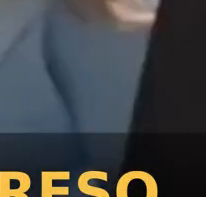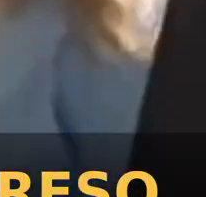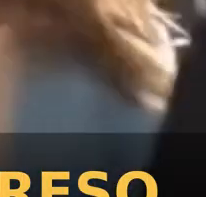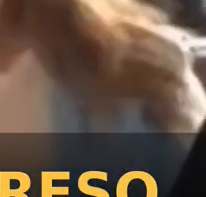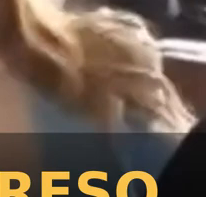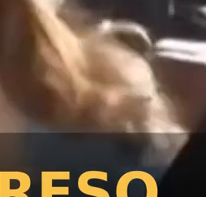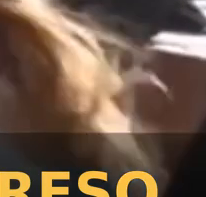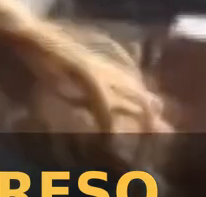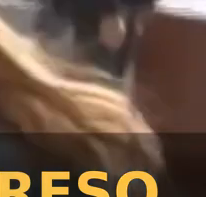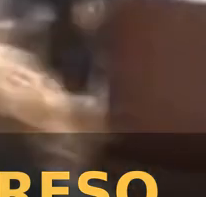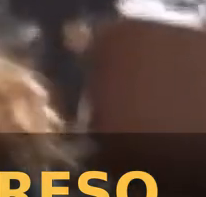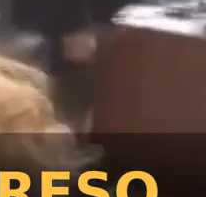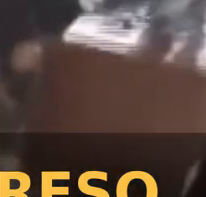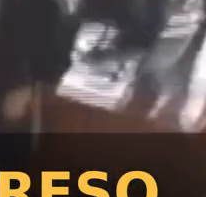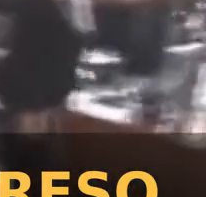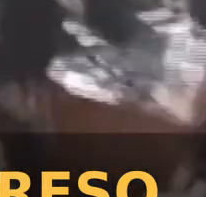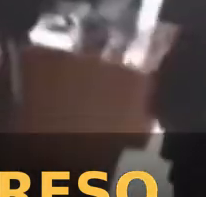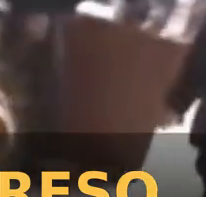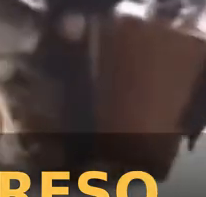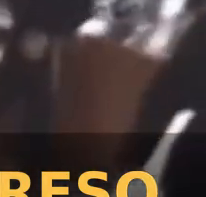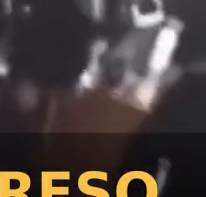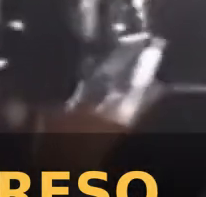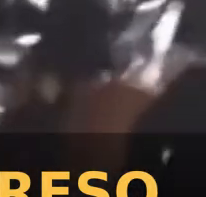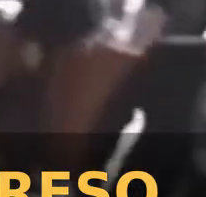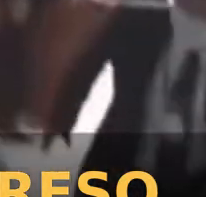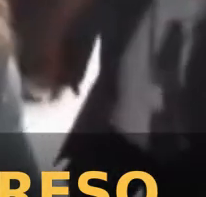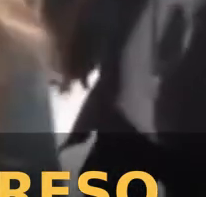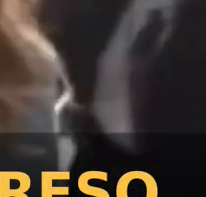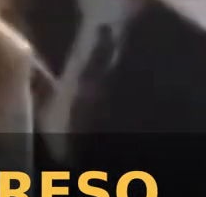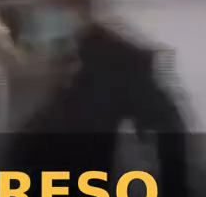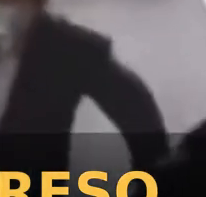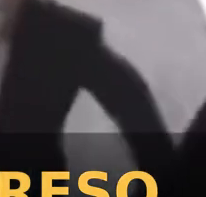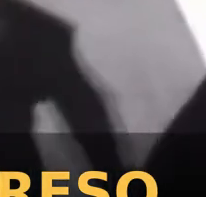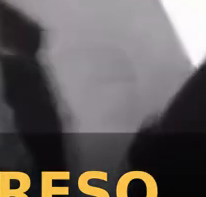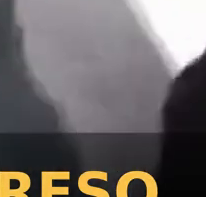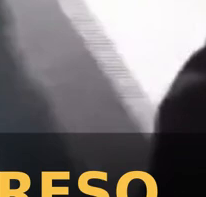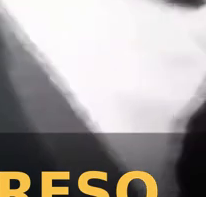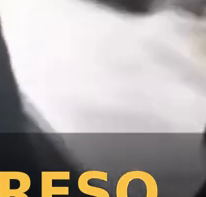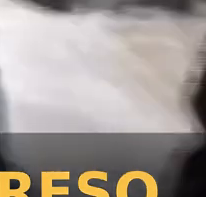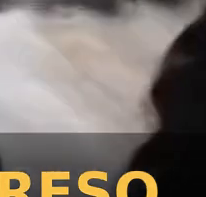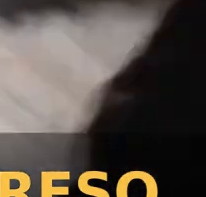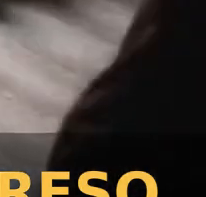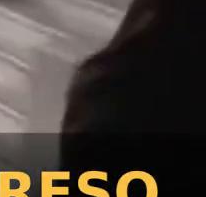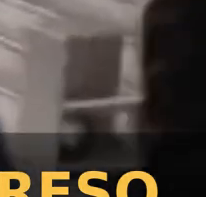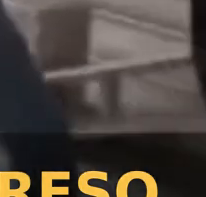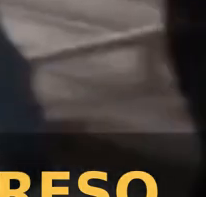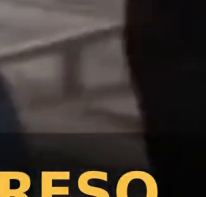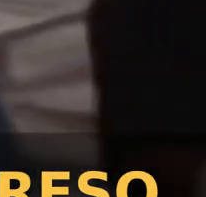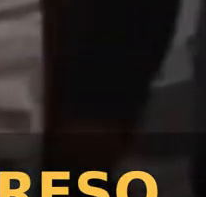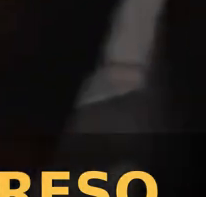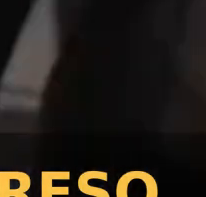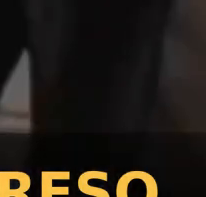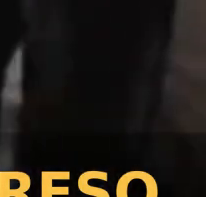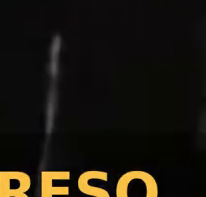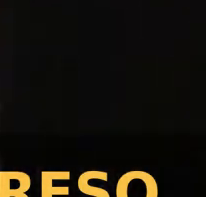hoy es el levantamiento del secreto bancario de la Reserva Tributaria y del secreto de comunicaciones de los investigados.